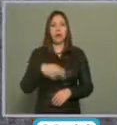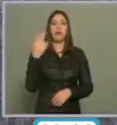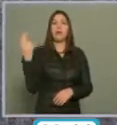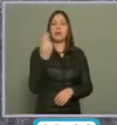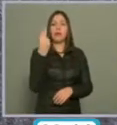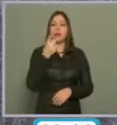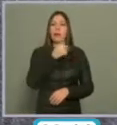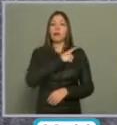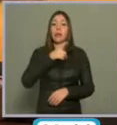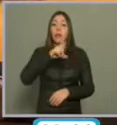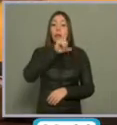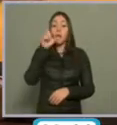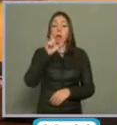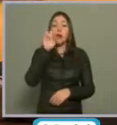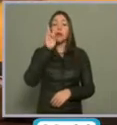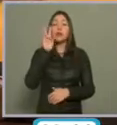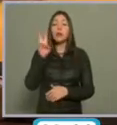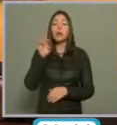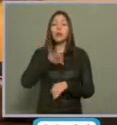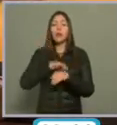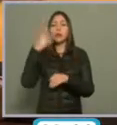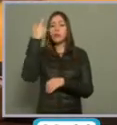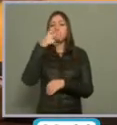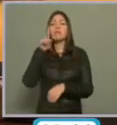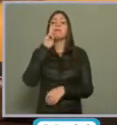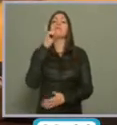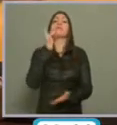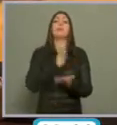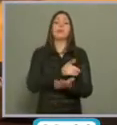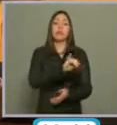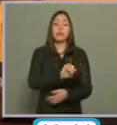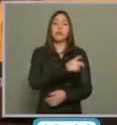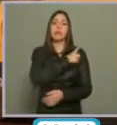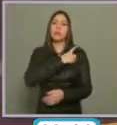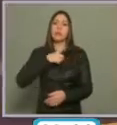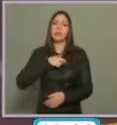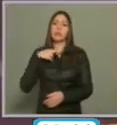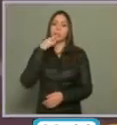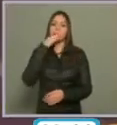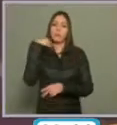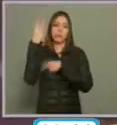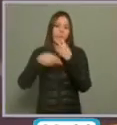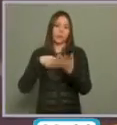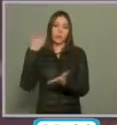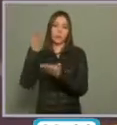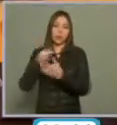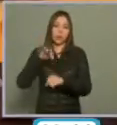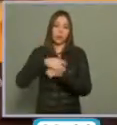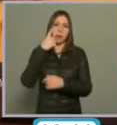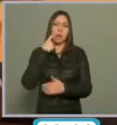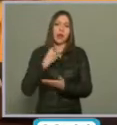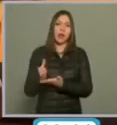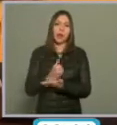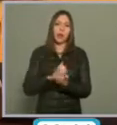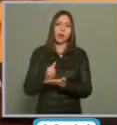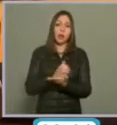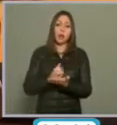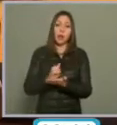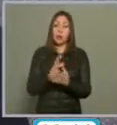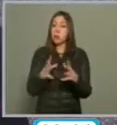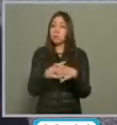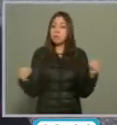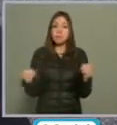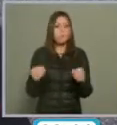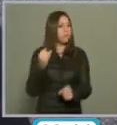en control. Ahora, ¿tiene cura o precisamente solamente se puede controlar? No tiene cura. ¿Cómo es? En la